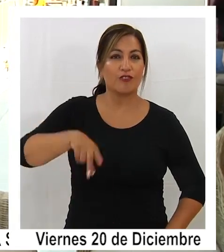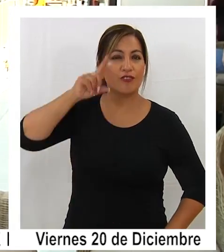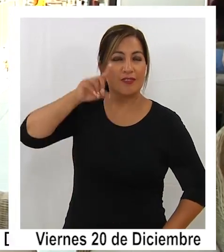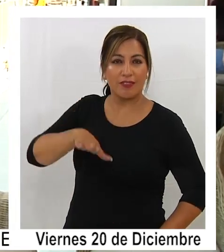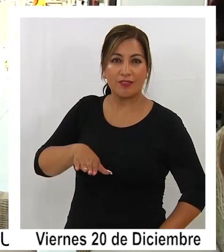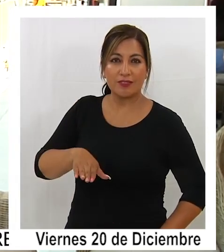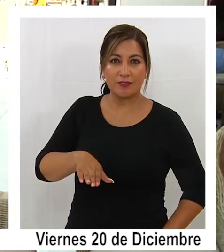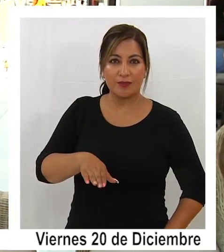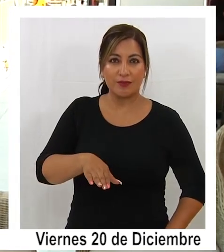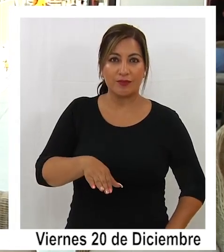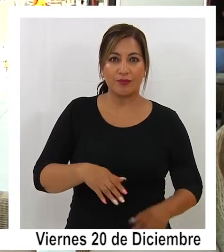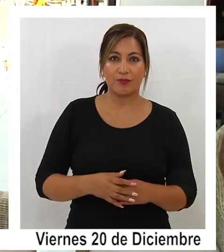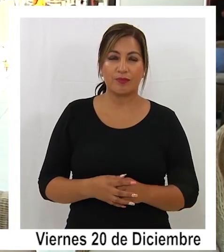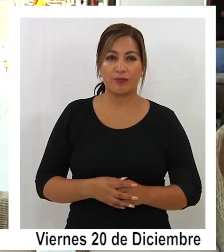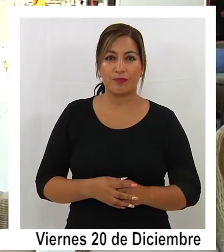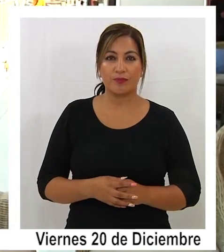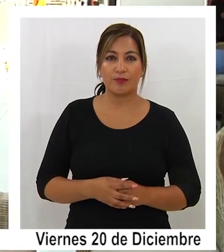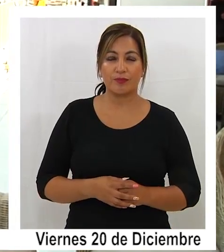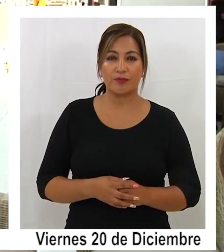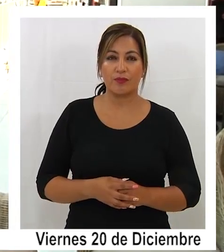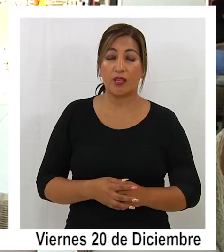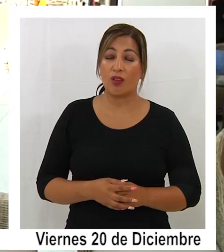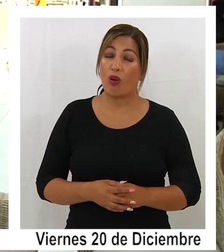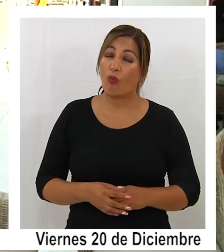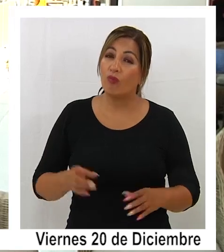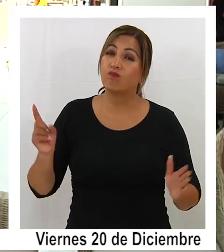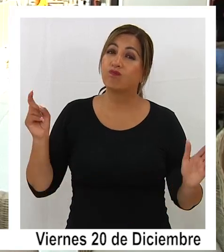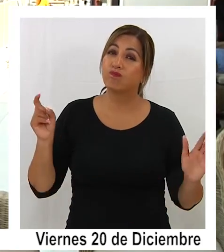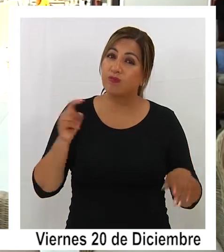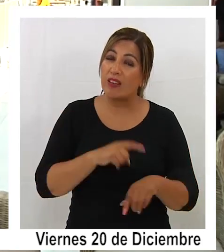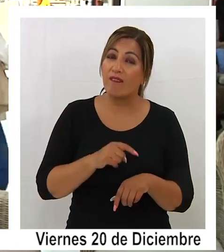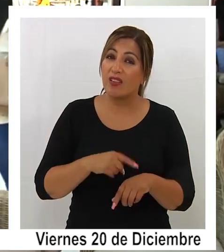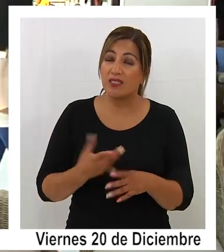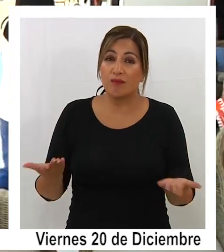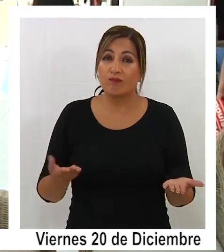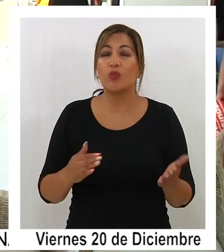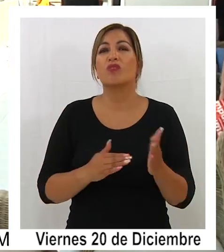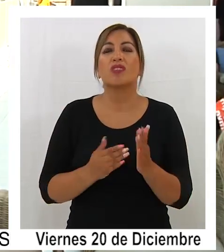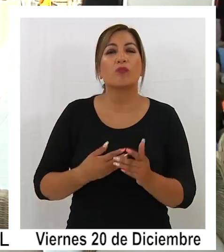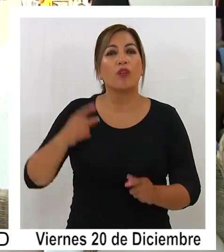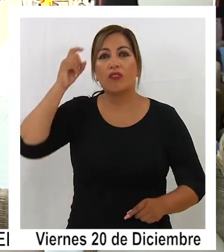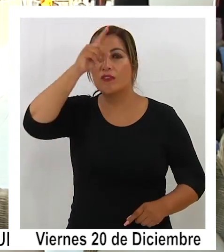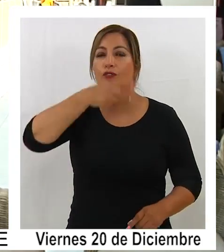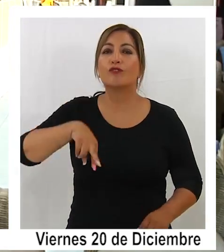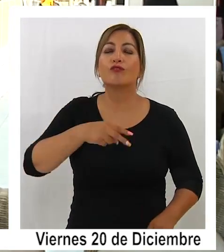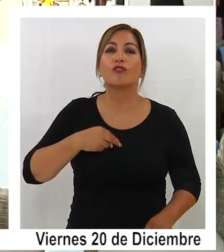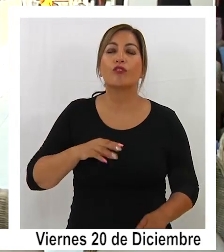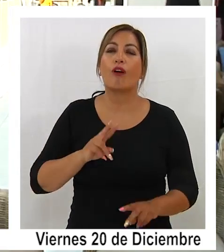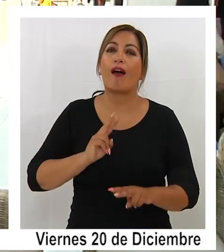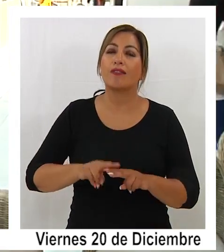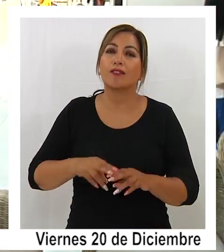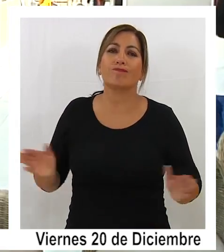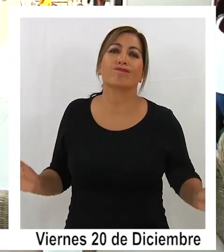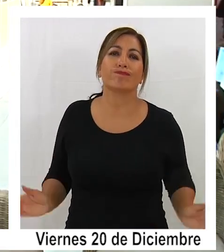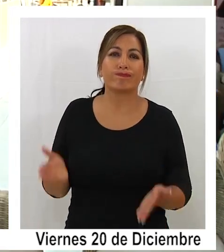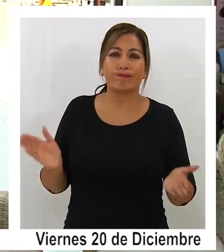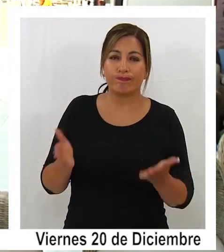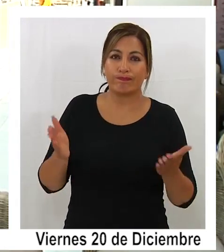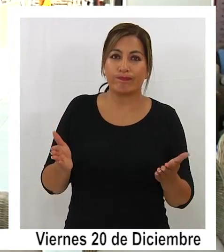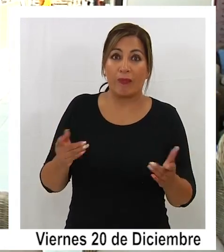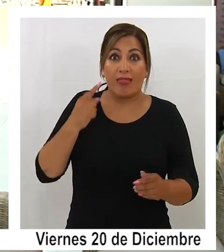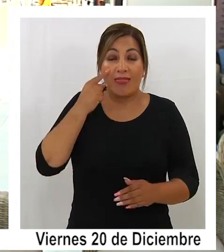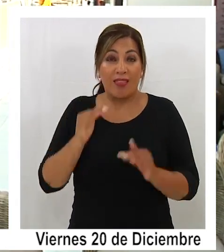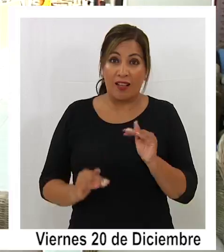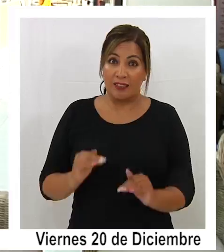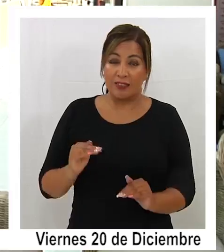día sabemos que pasan por momentos difíciles, pero de esta manera creemos que estamos haciendo un impulso,